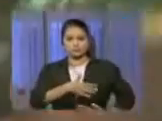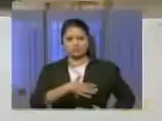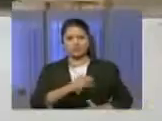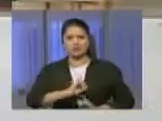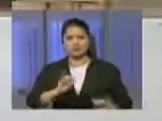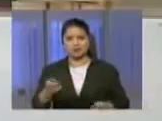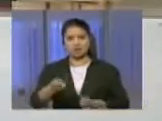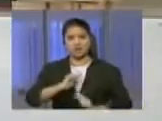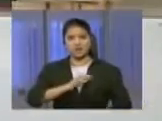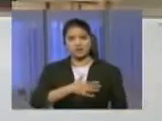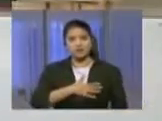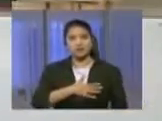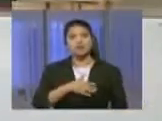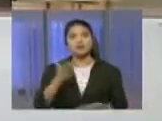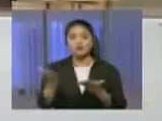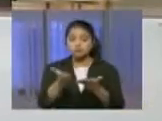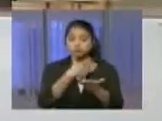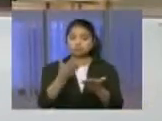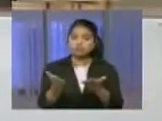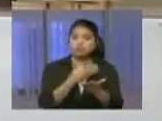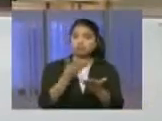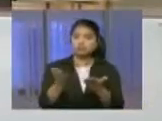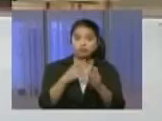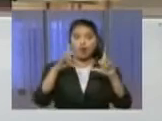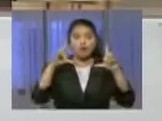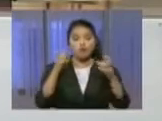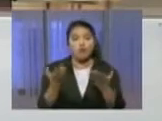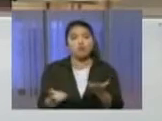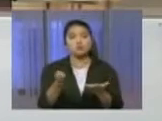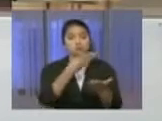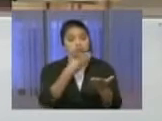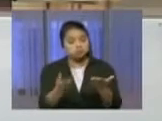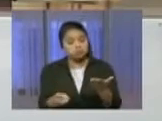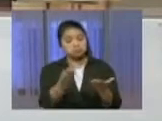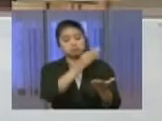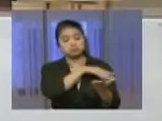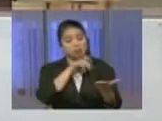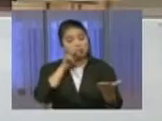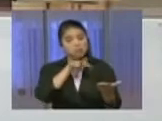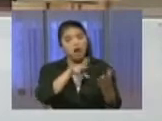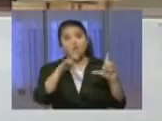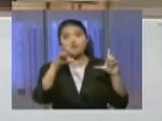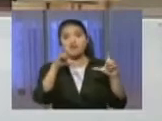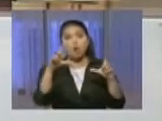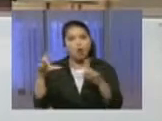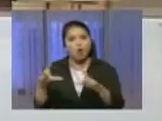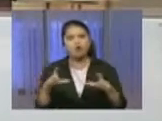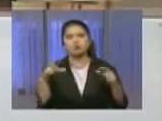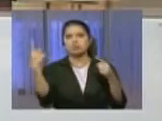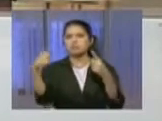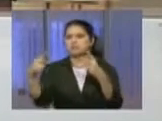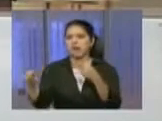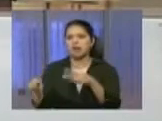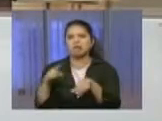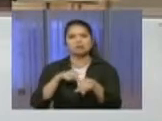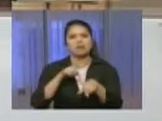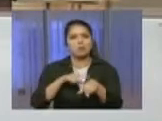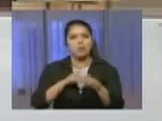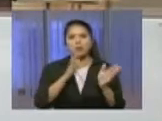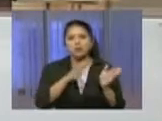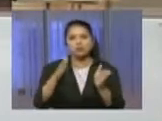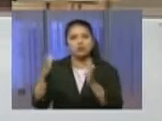Bueno aquí está un conjunto de fotografías de diversos momentos en la historia de estos